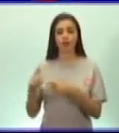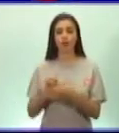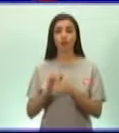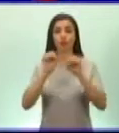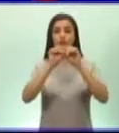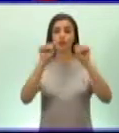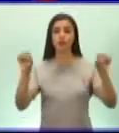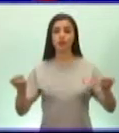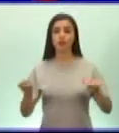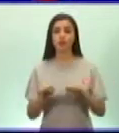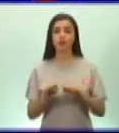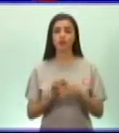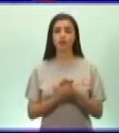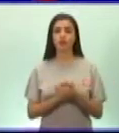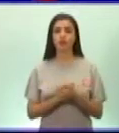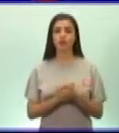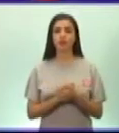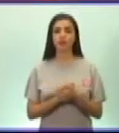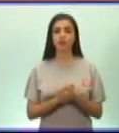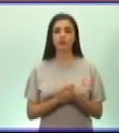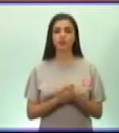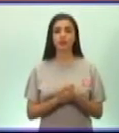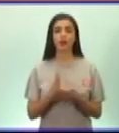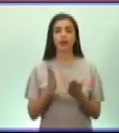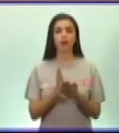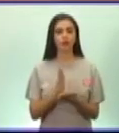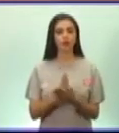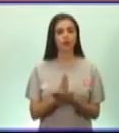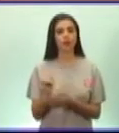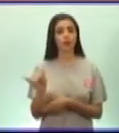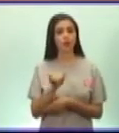sistema que hemos estudiado también que expulsa